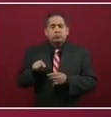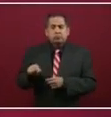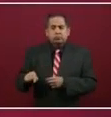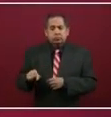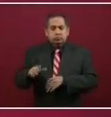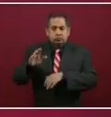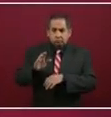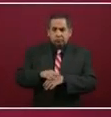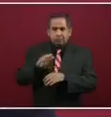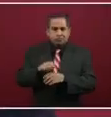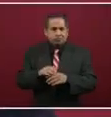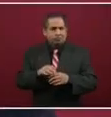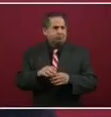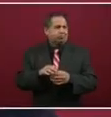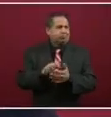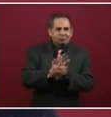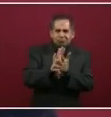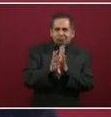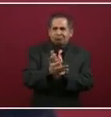hay más bandas